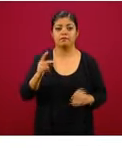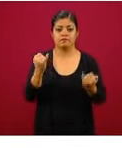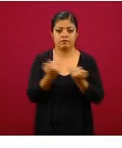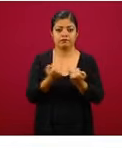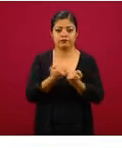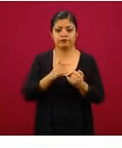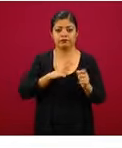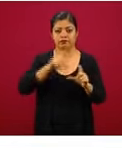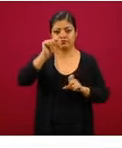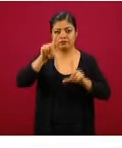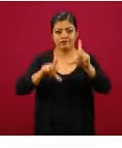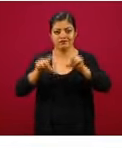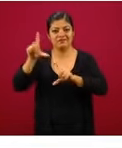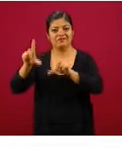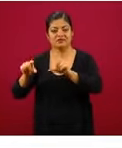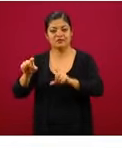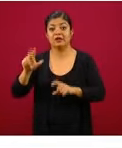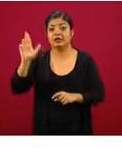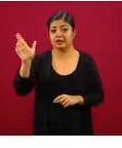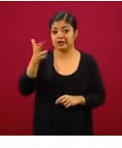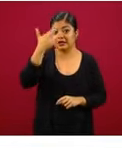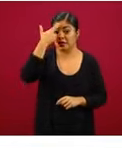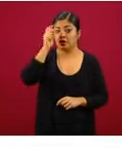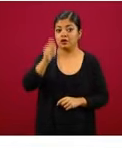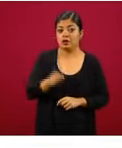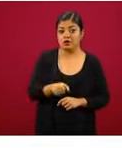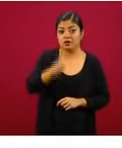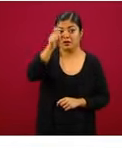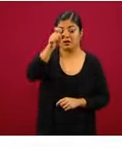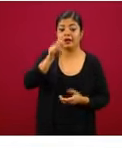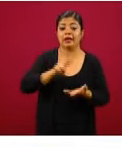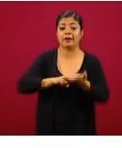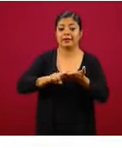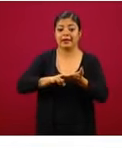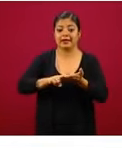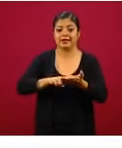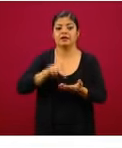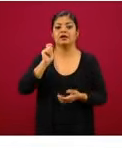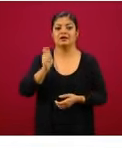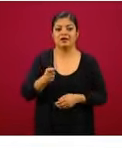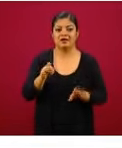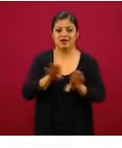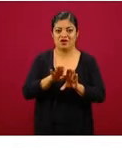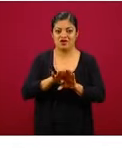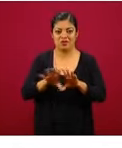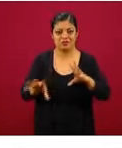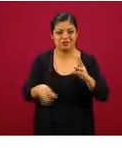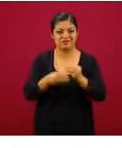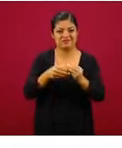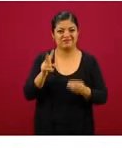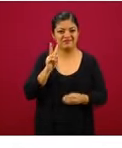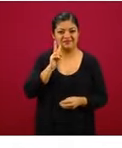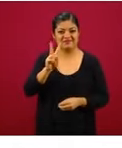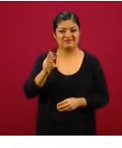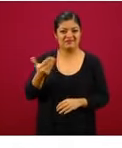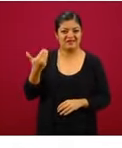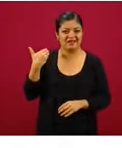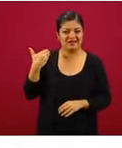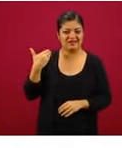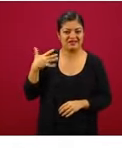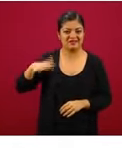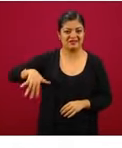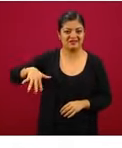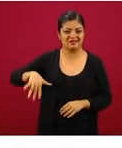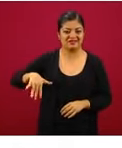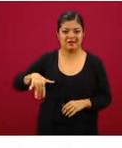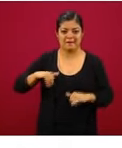esta distribución, recordando que las barras de color verde es esta tasa de incidencia que vimos en el mapa anterior y que